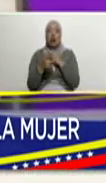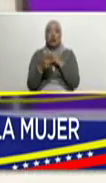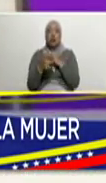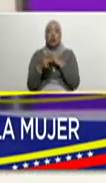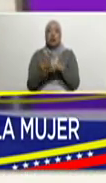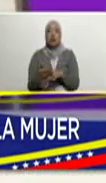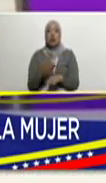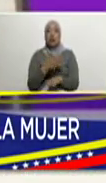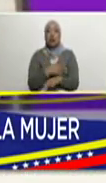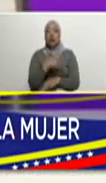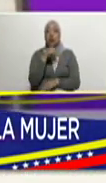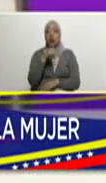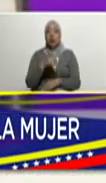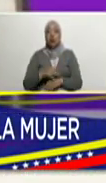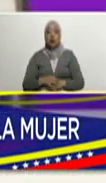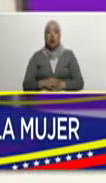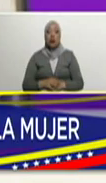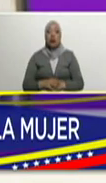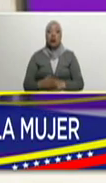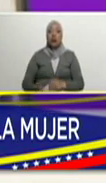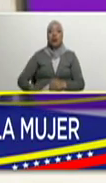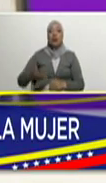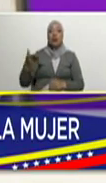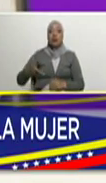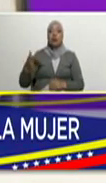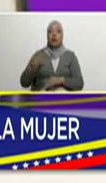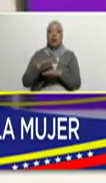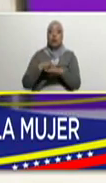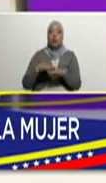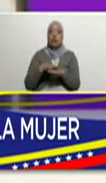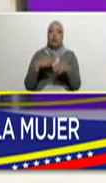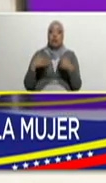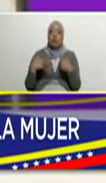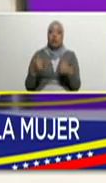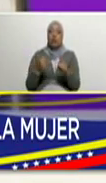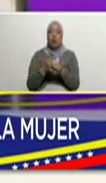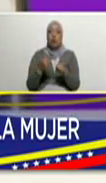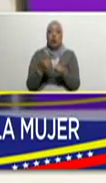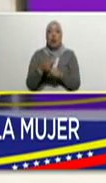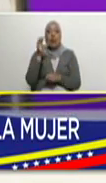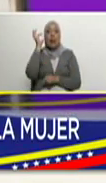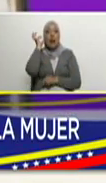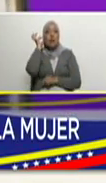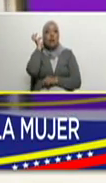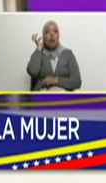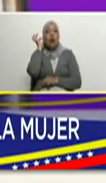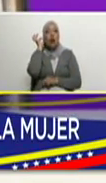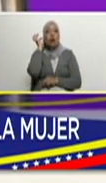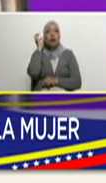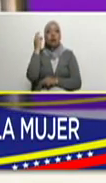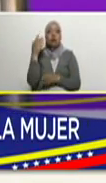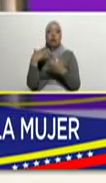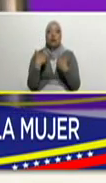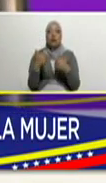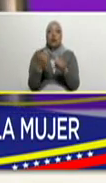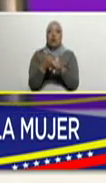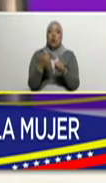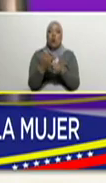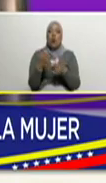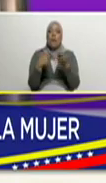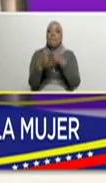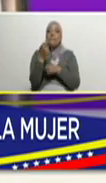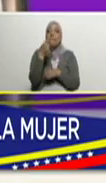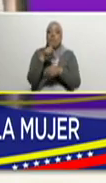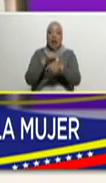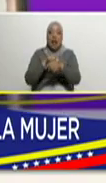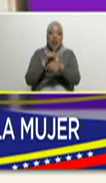en reconocimiento, y ahí hay una unión importante entre el Ministerio de Salud y el Ministerio de la Mujer. Creo que hay que reconocer también a los médicos